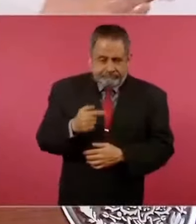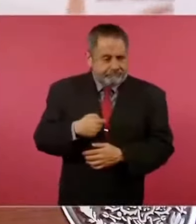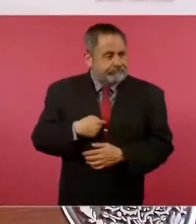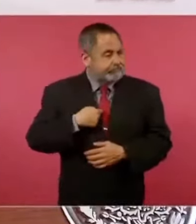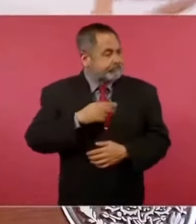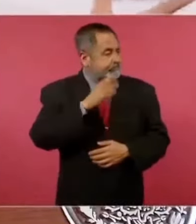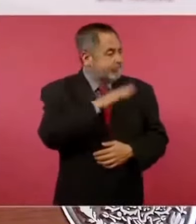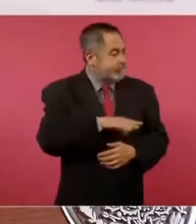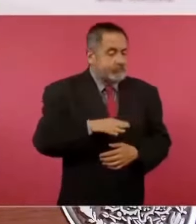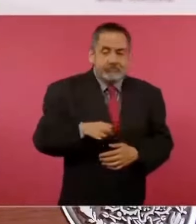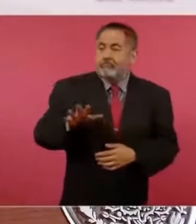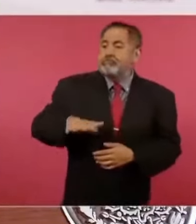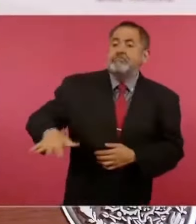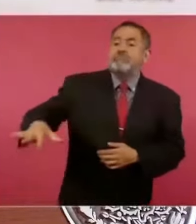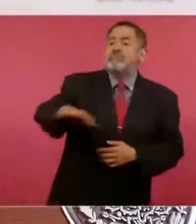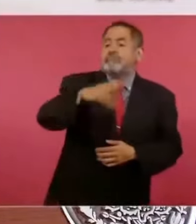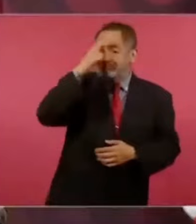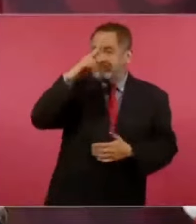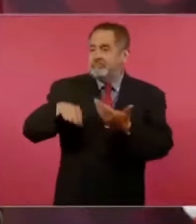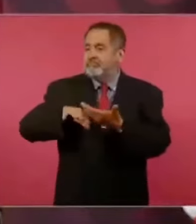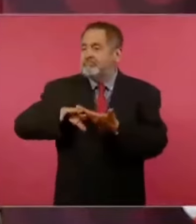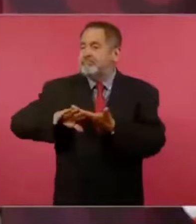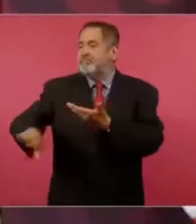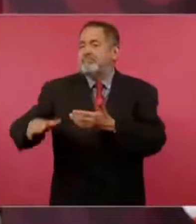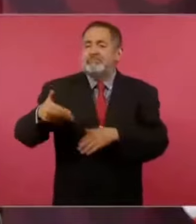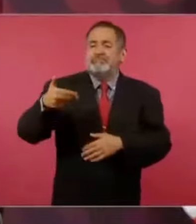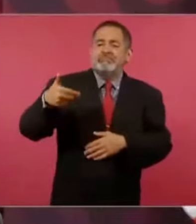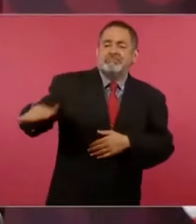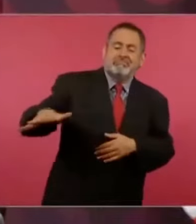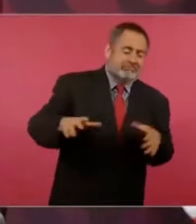menospreciamos al pueblo de México,